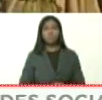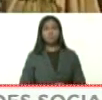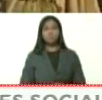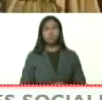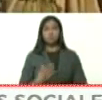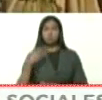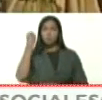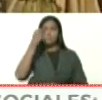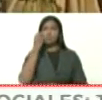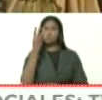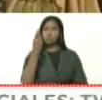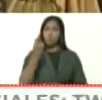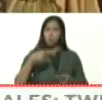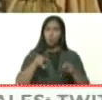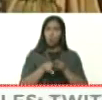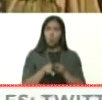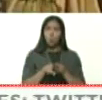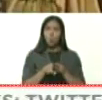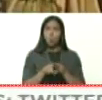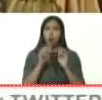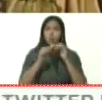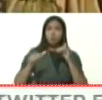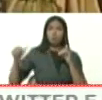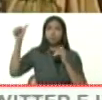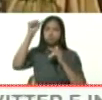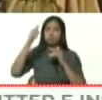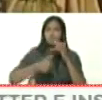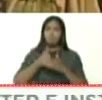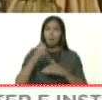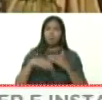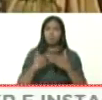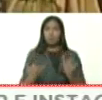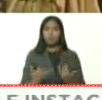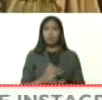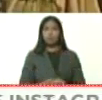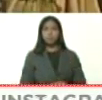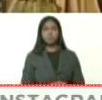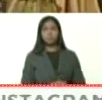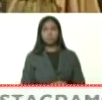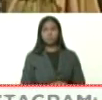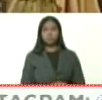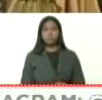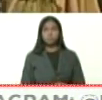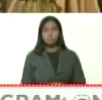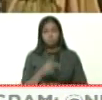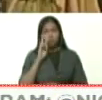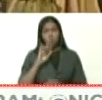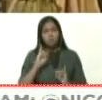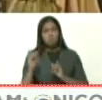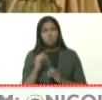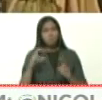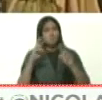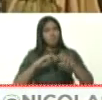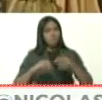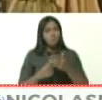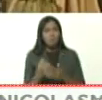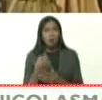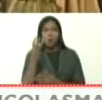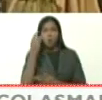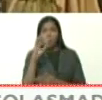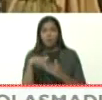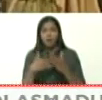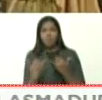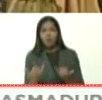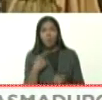Creo que esa cifra seguramente es muy superior a esta también. Fíjense ustedes, nos vamos revisando cifra por cifra y